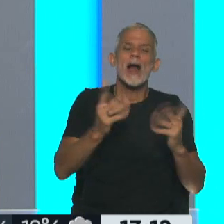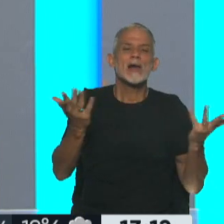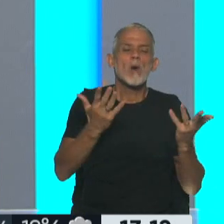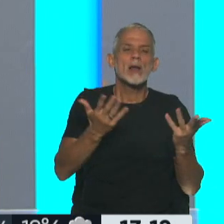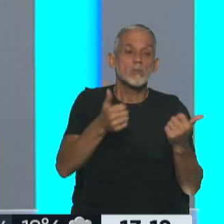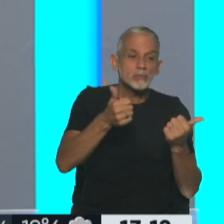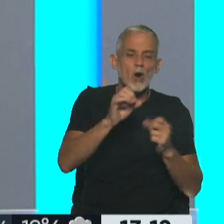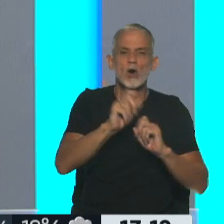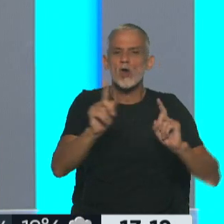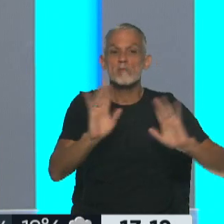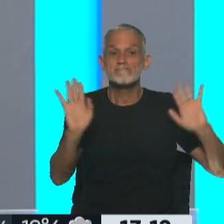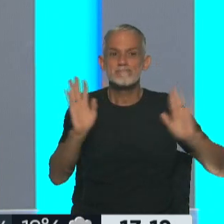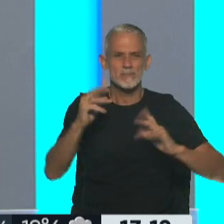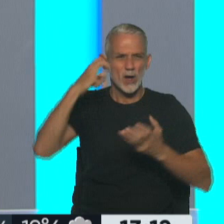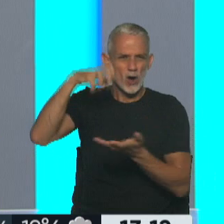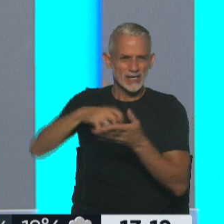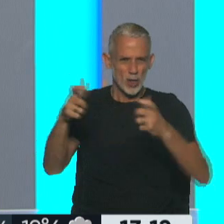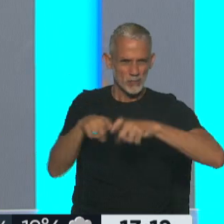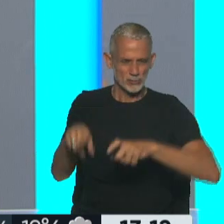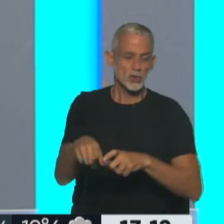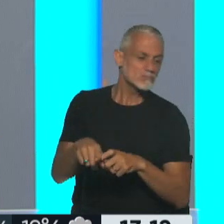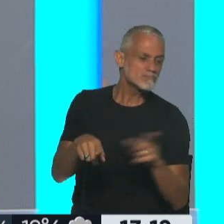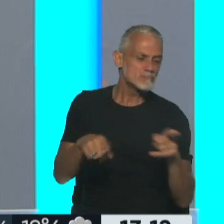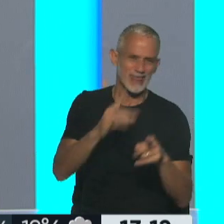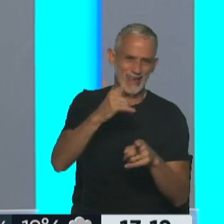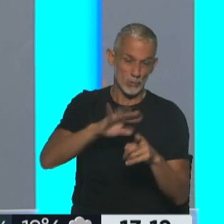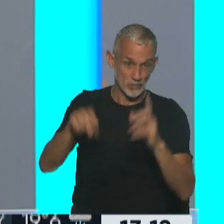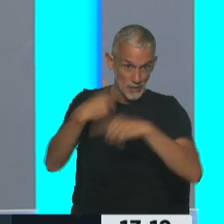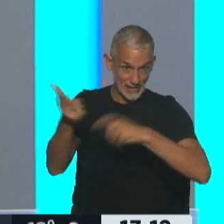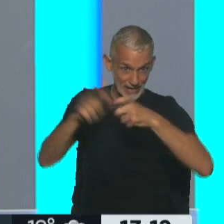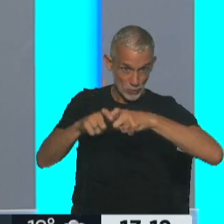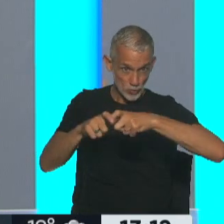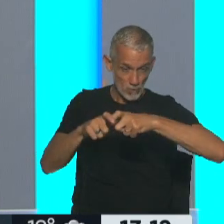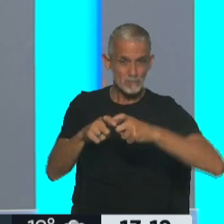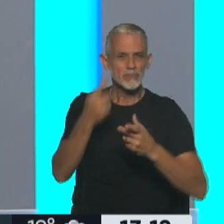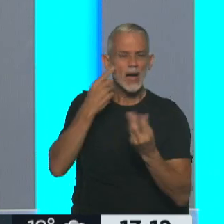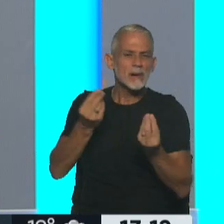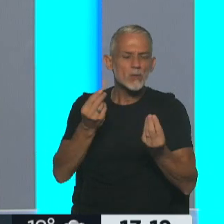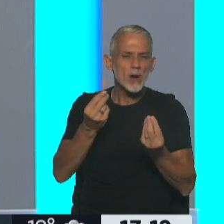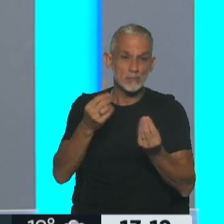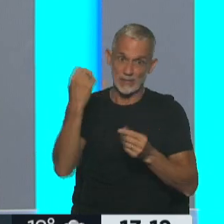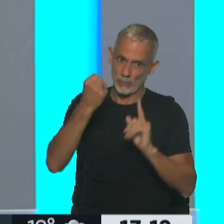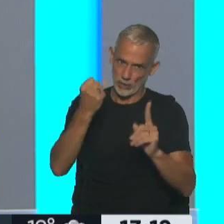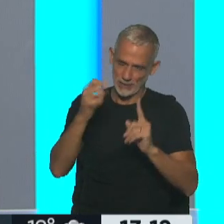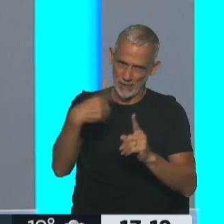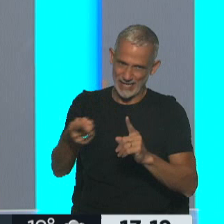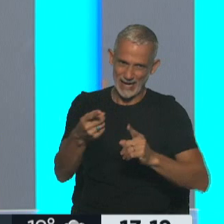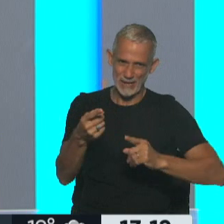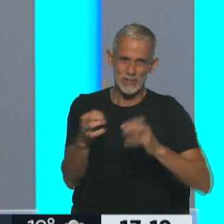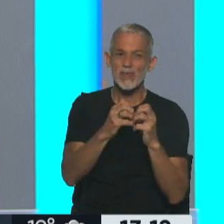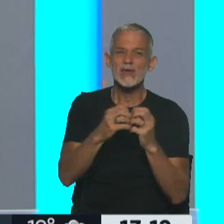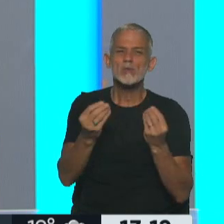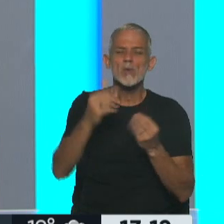tiene que decir el Congreso Nacional. Mañana va a haber una reunión, definen algo importante para discutir